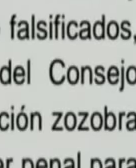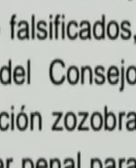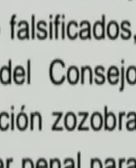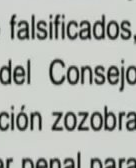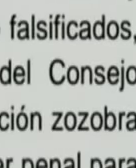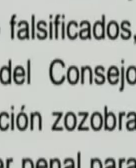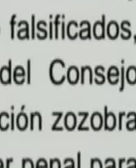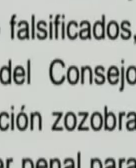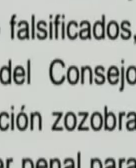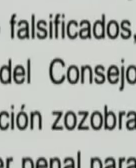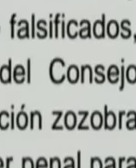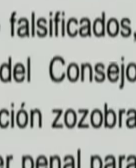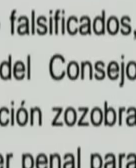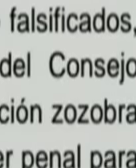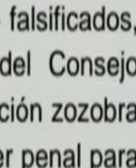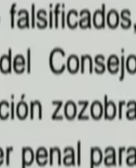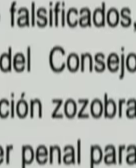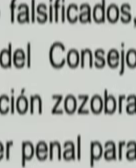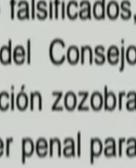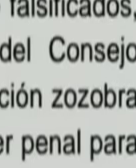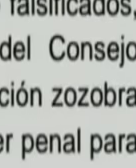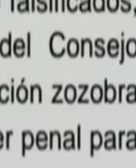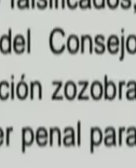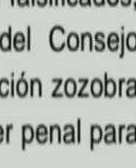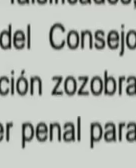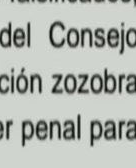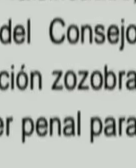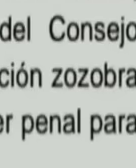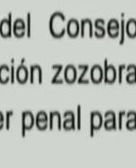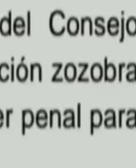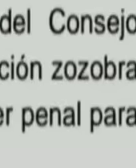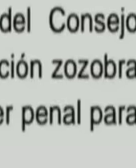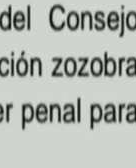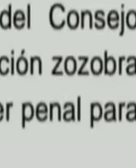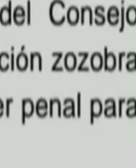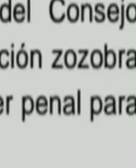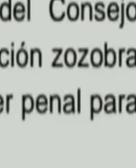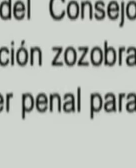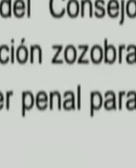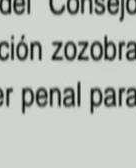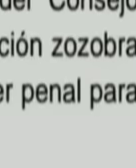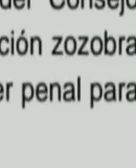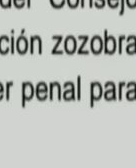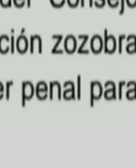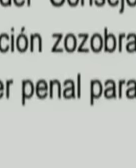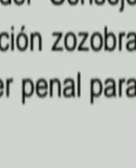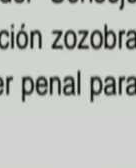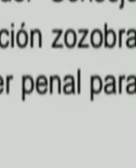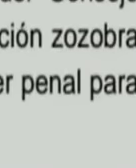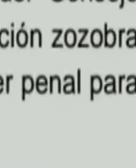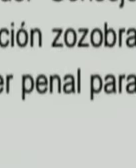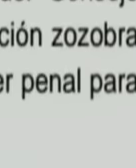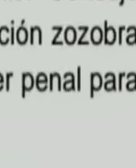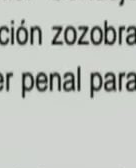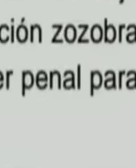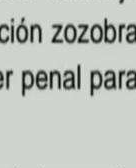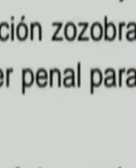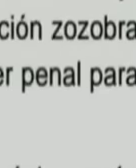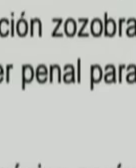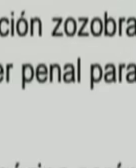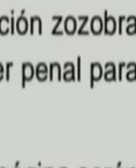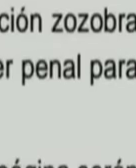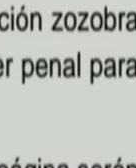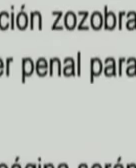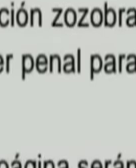que veamos en pantalla ese comunicado que acá les muestro. Mira, es importante